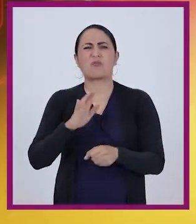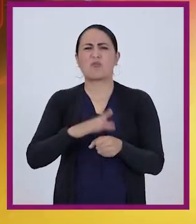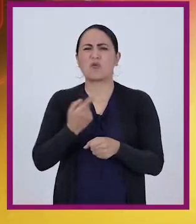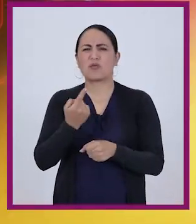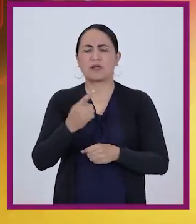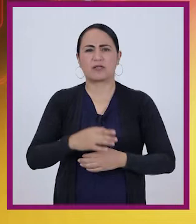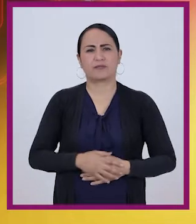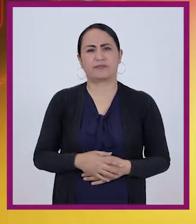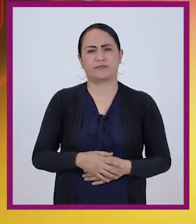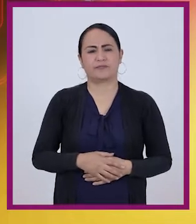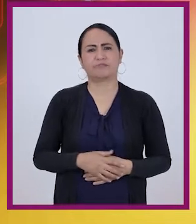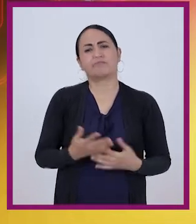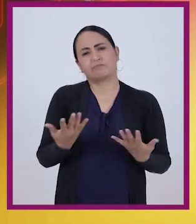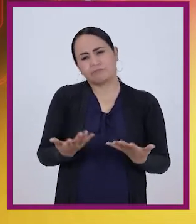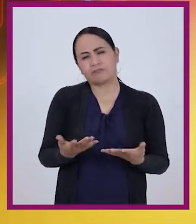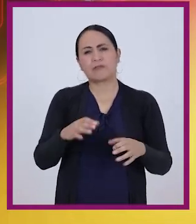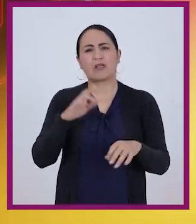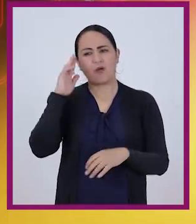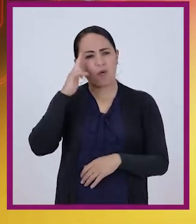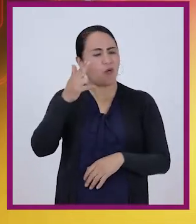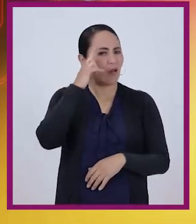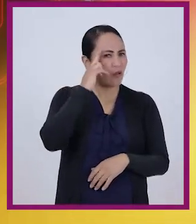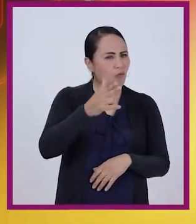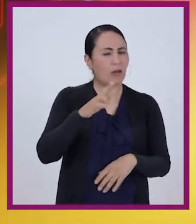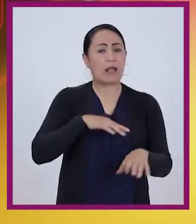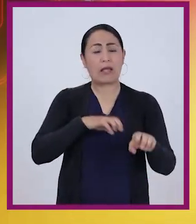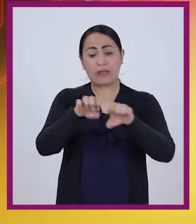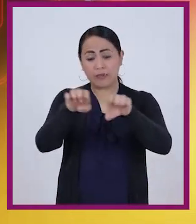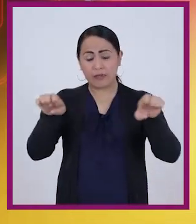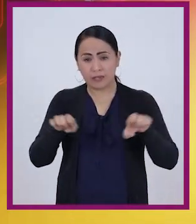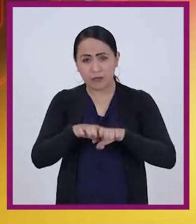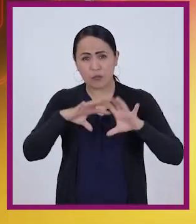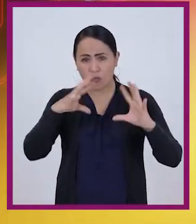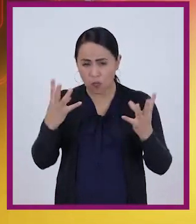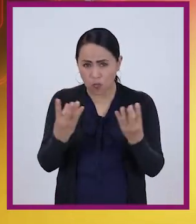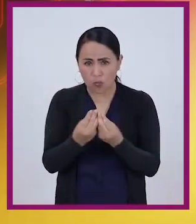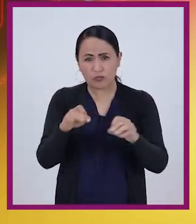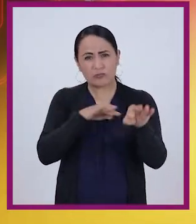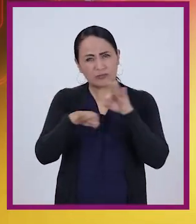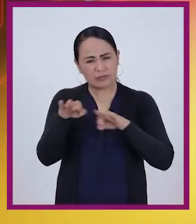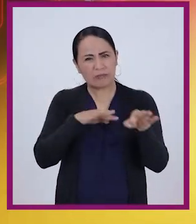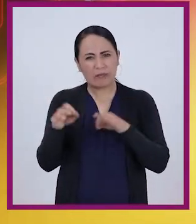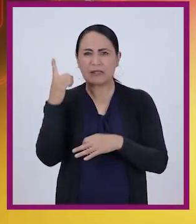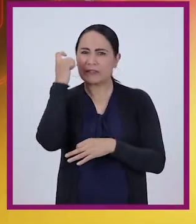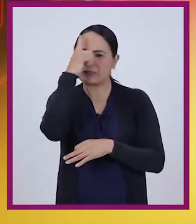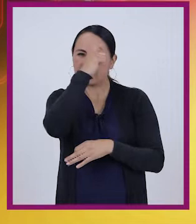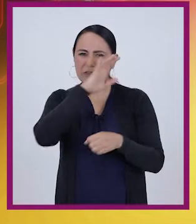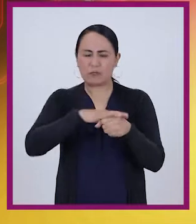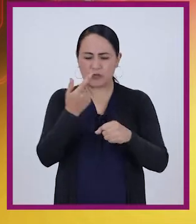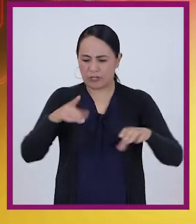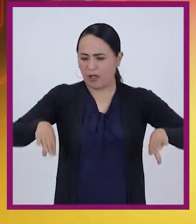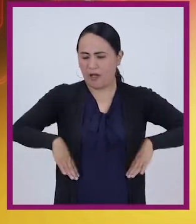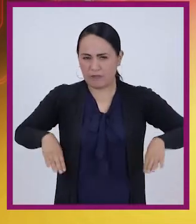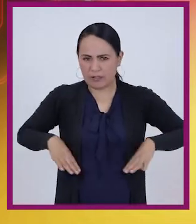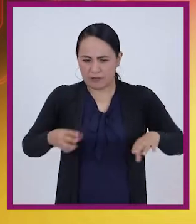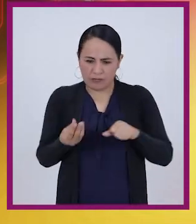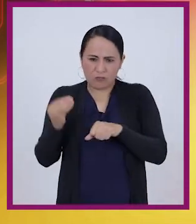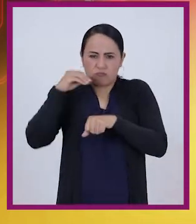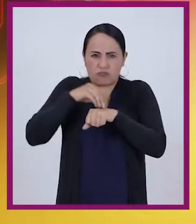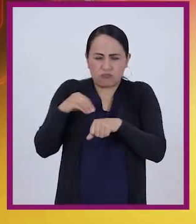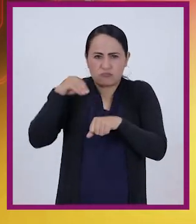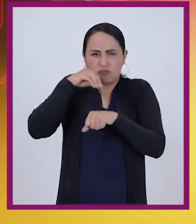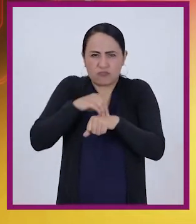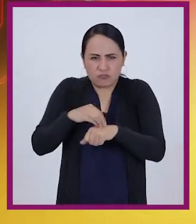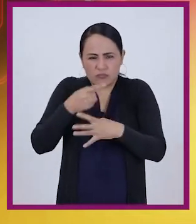Hola Citlali, hola Juanma. El trabajo colaborativo es complejo, pues requiere poner en práctica diversas habilidades